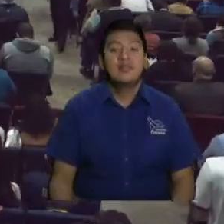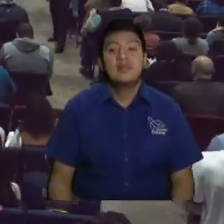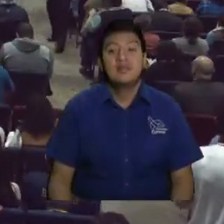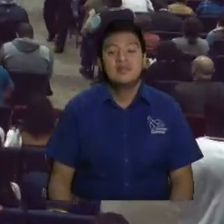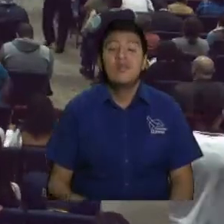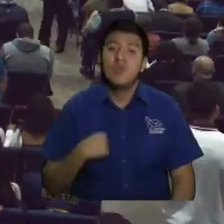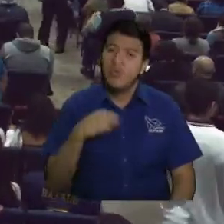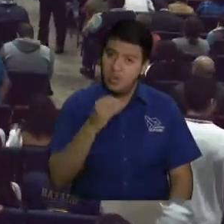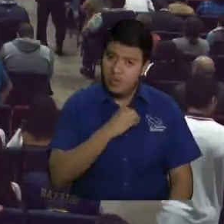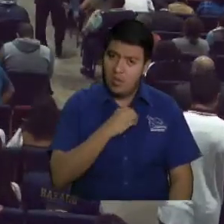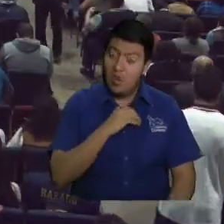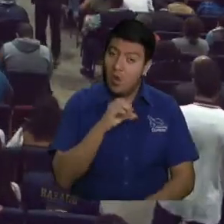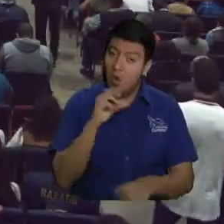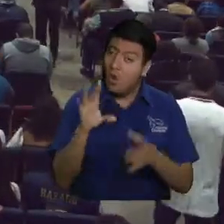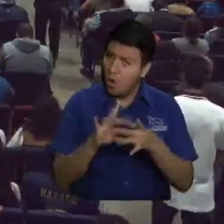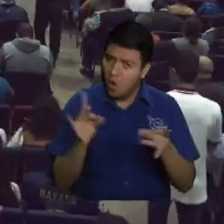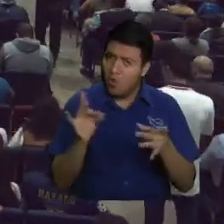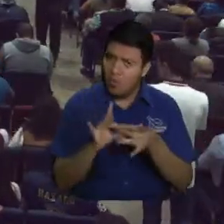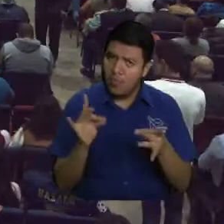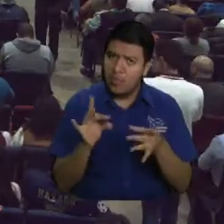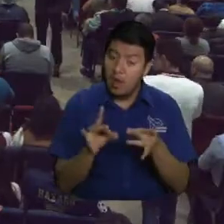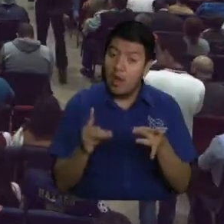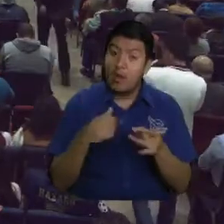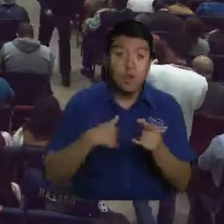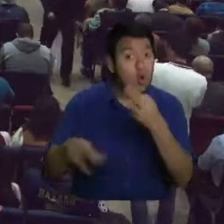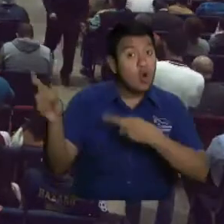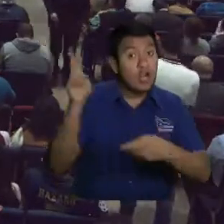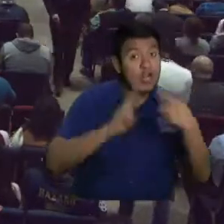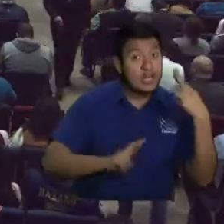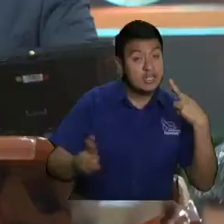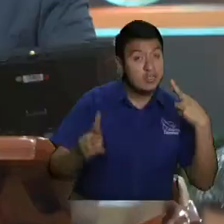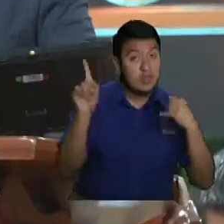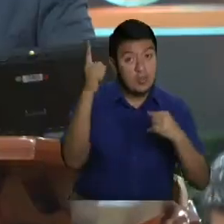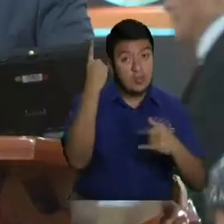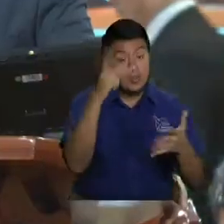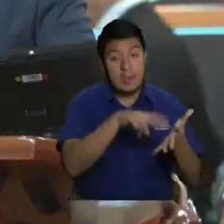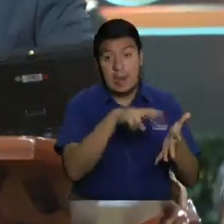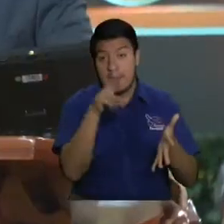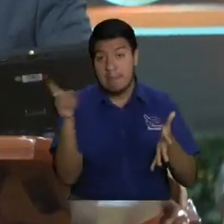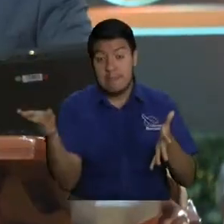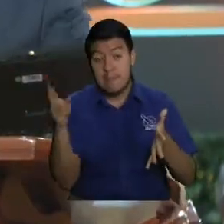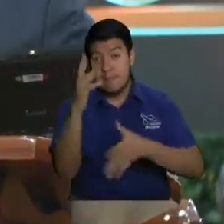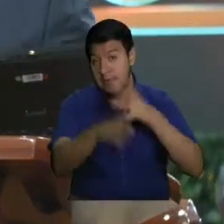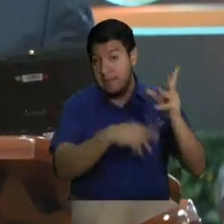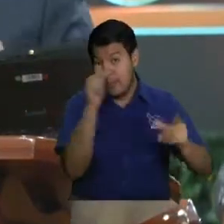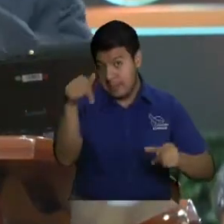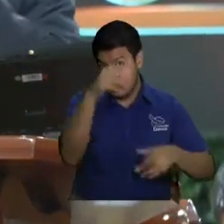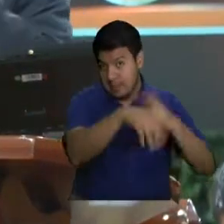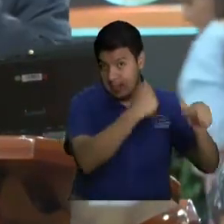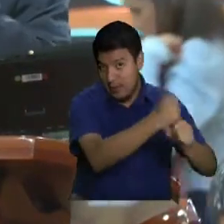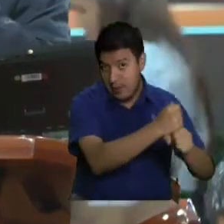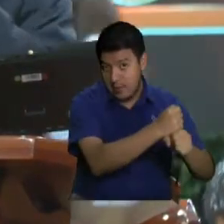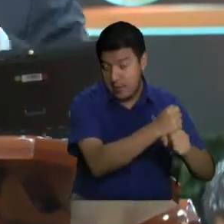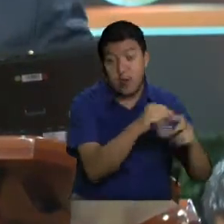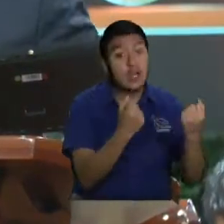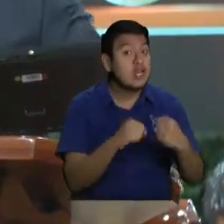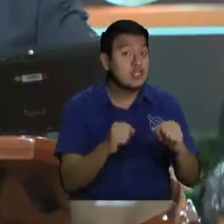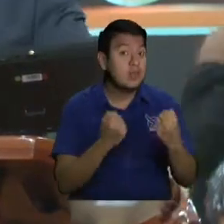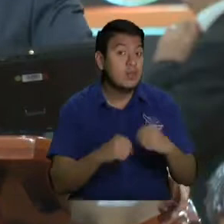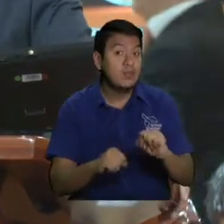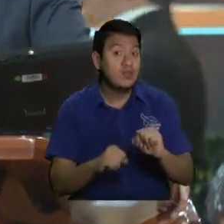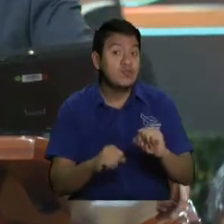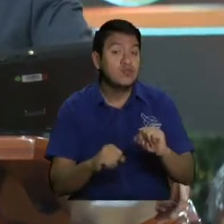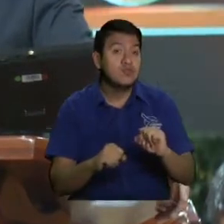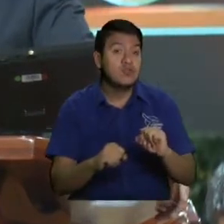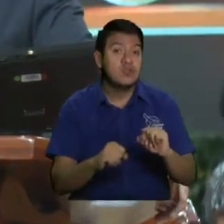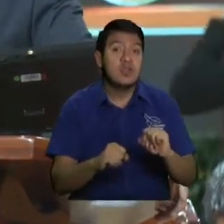Quiero contarle que estoy regresando del primer retiro del año, ¿verdad? Que lo hicimos en la ciudad